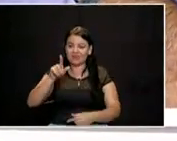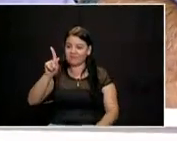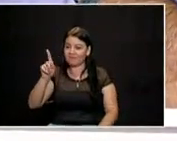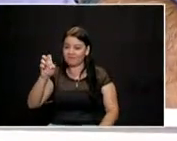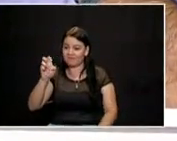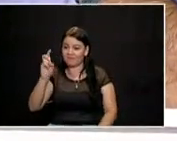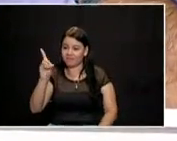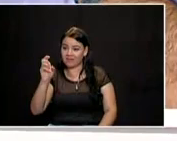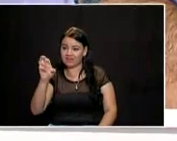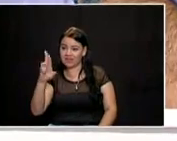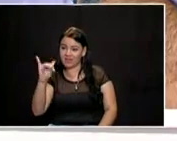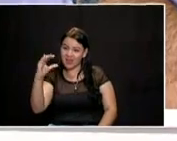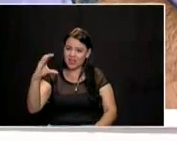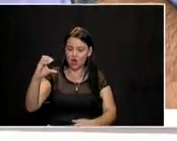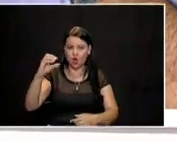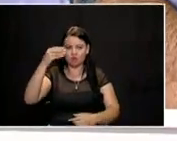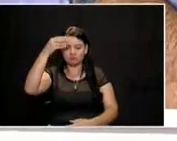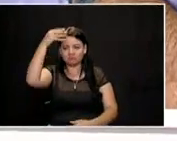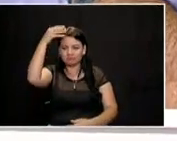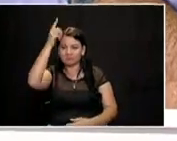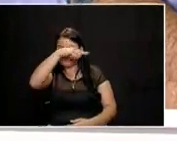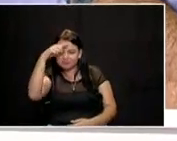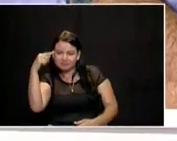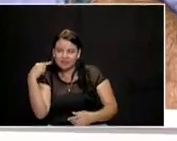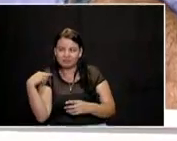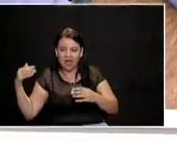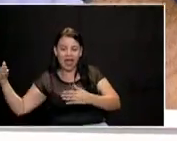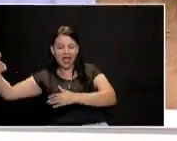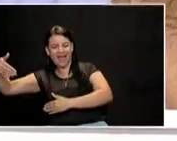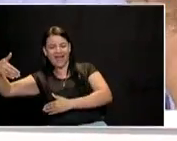día de hoy. Pregunto, ¿por qué la retiraron?